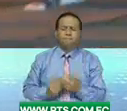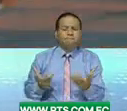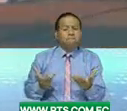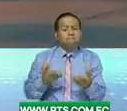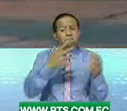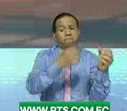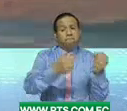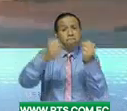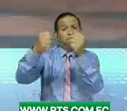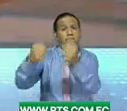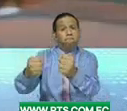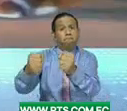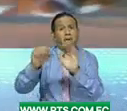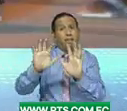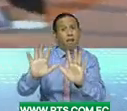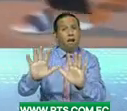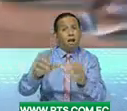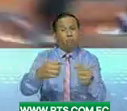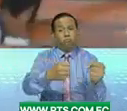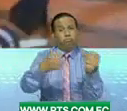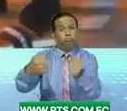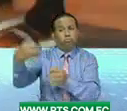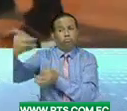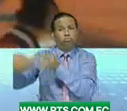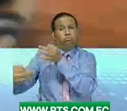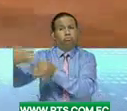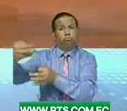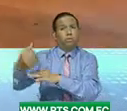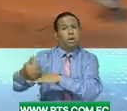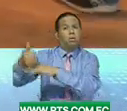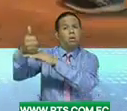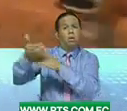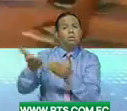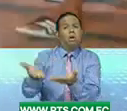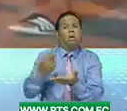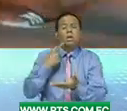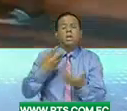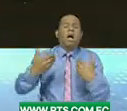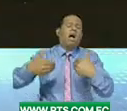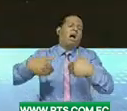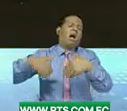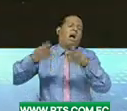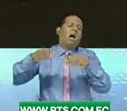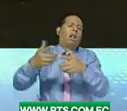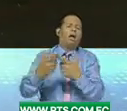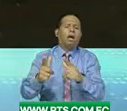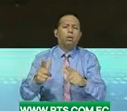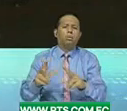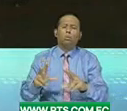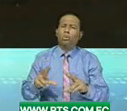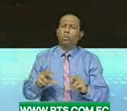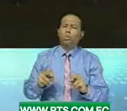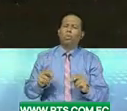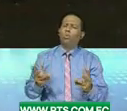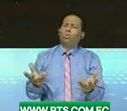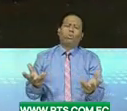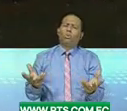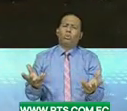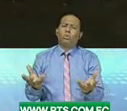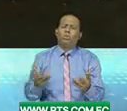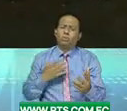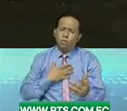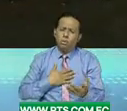si se les dicta o se les ordena alguna medida sustitutiva. Por parte de la Fiscalía y la Policía Nacional se esperan que hayan